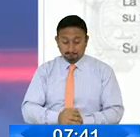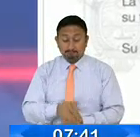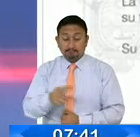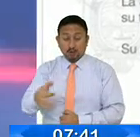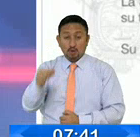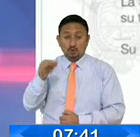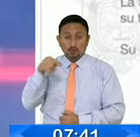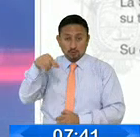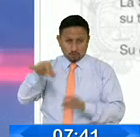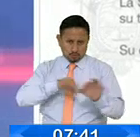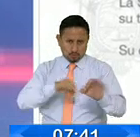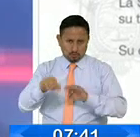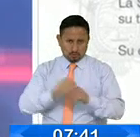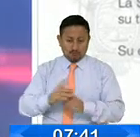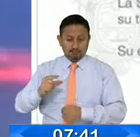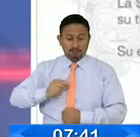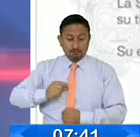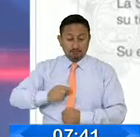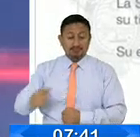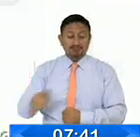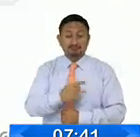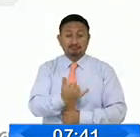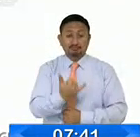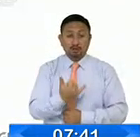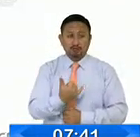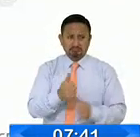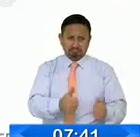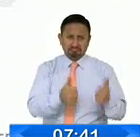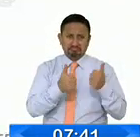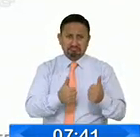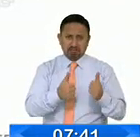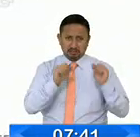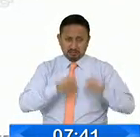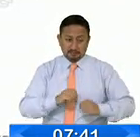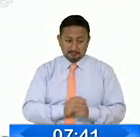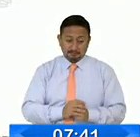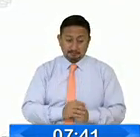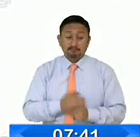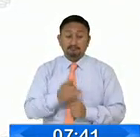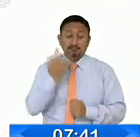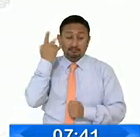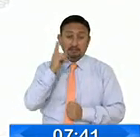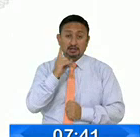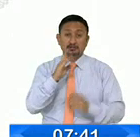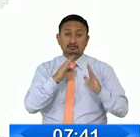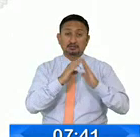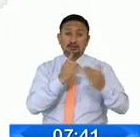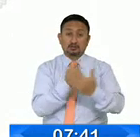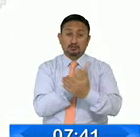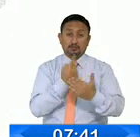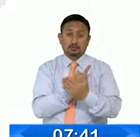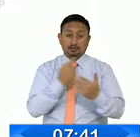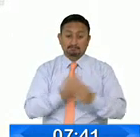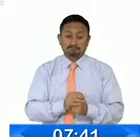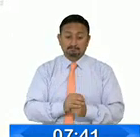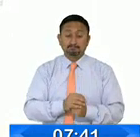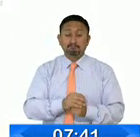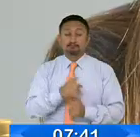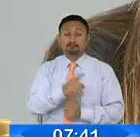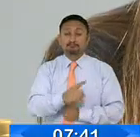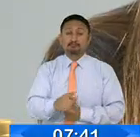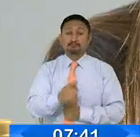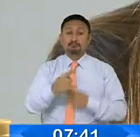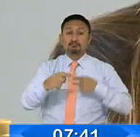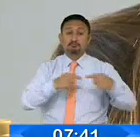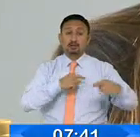documento también se detalla que la funcionaria se encuentra estable de salud y que cumplirá con los días de aislamiento pertinentes. Vela se desempeña como